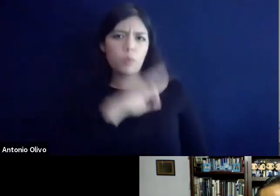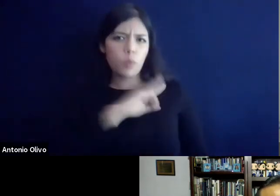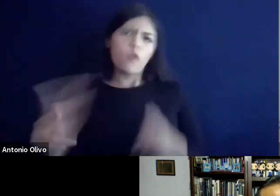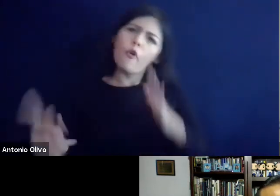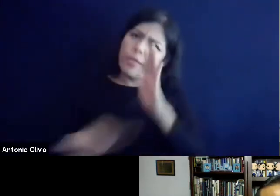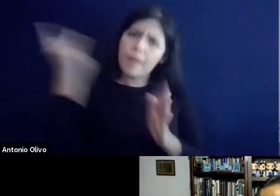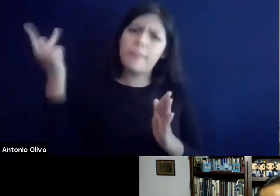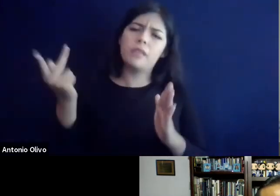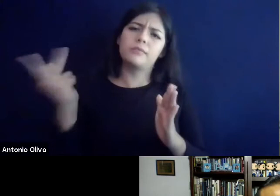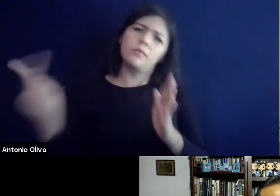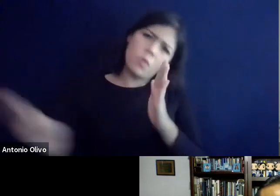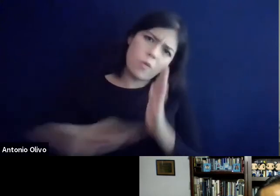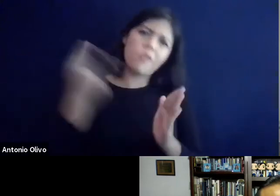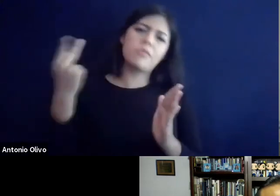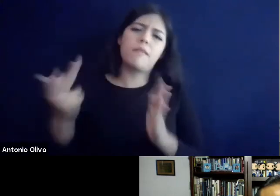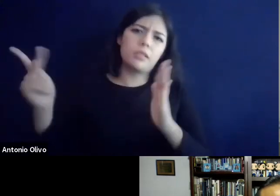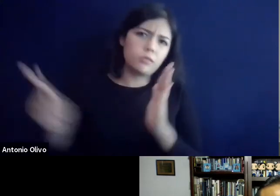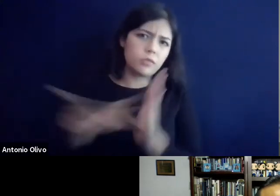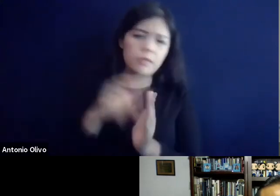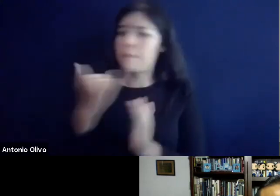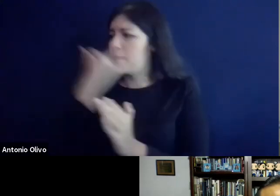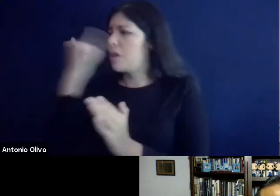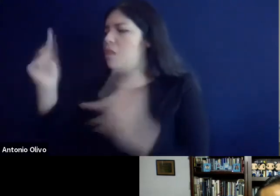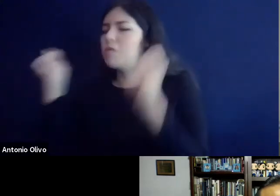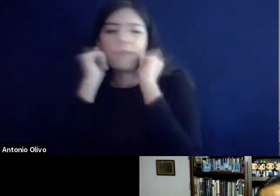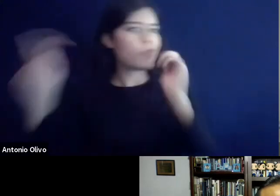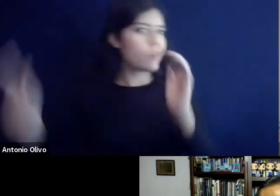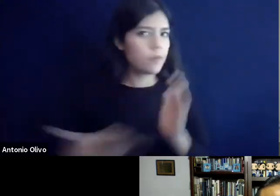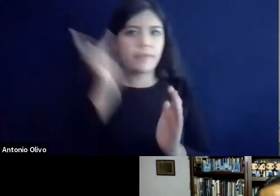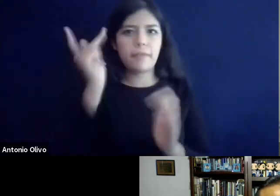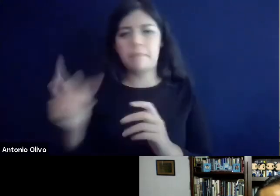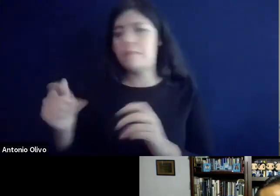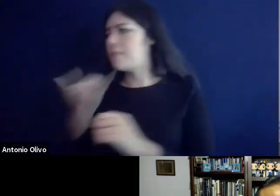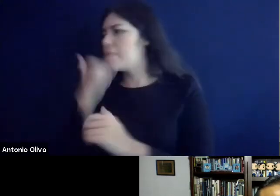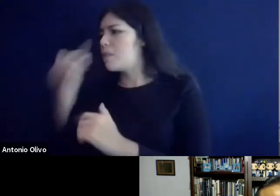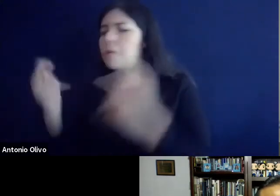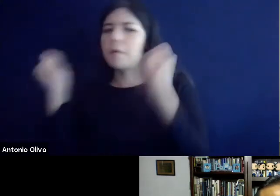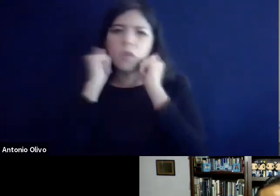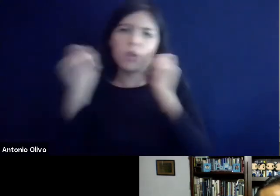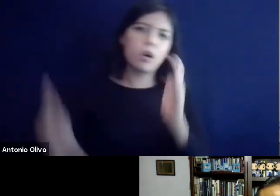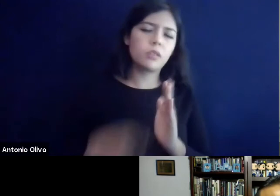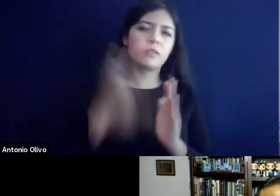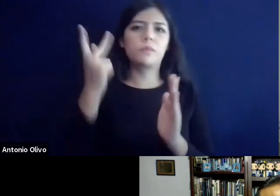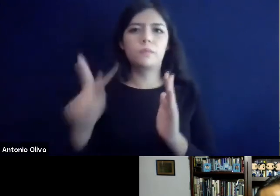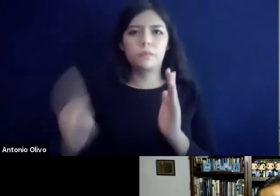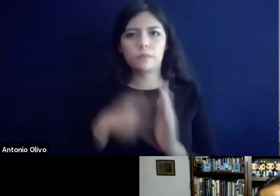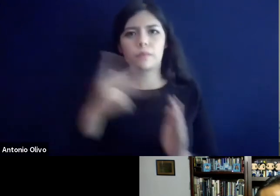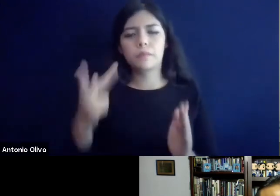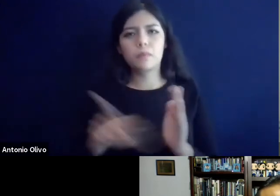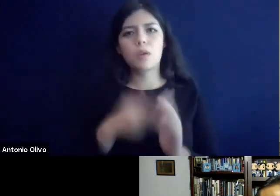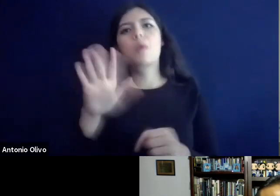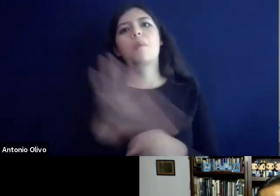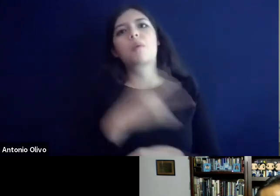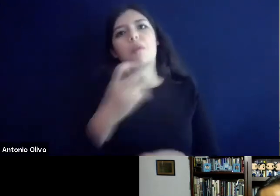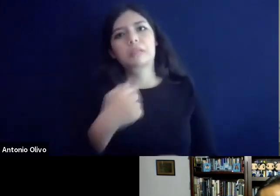supuesto que lo que me ha ayudado mucho es como lo dijo la neuropsicóloga, mis habilidades directivas.